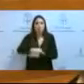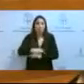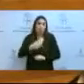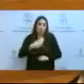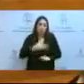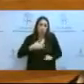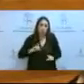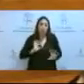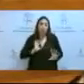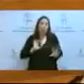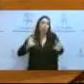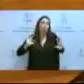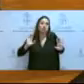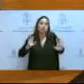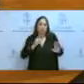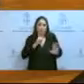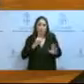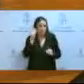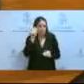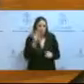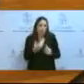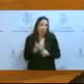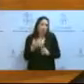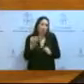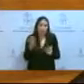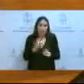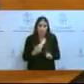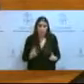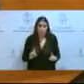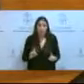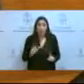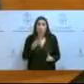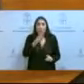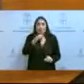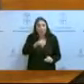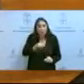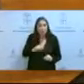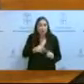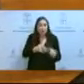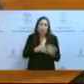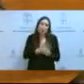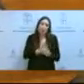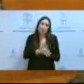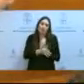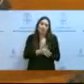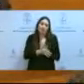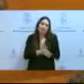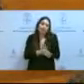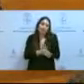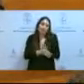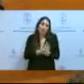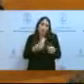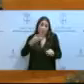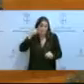la confederación, que a mí no me parece una solución razonable, porque eso conduce esencialmente, y tenemos la